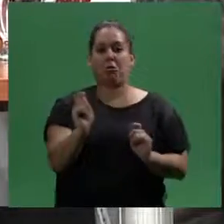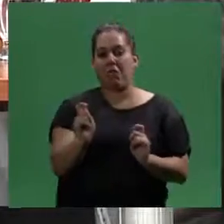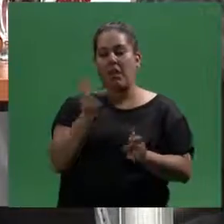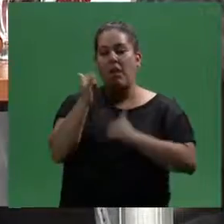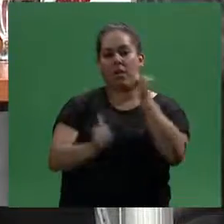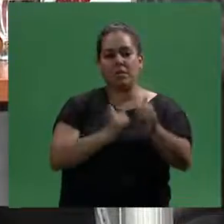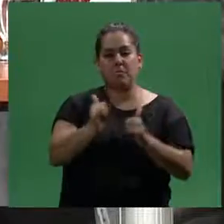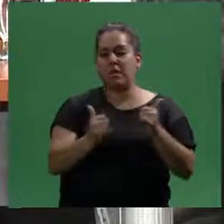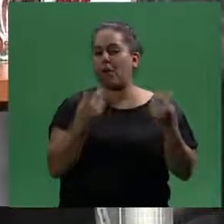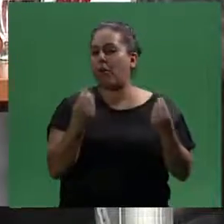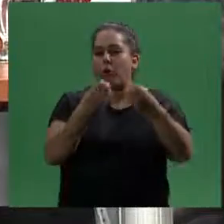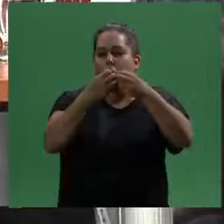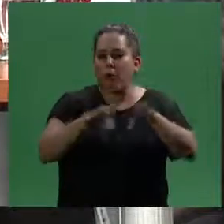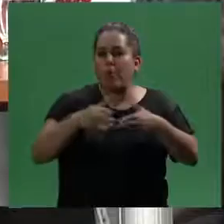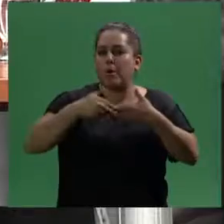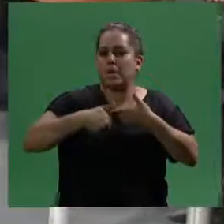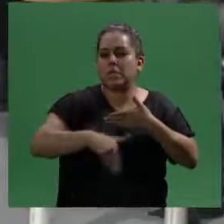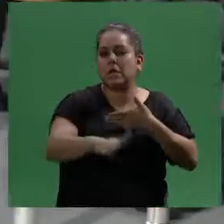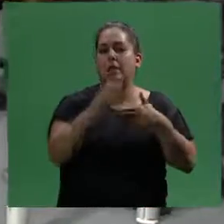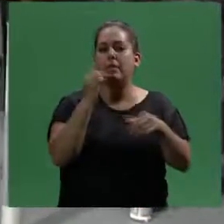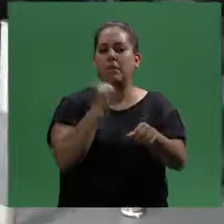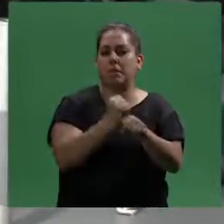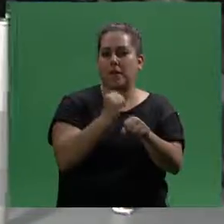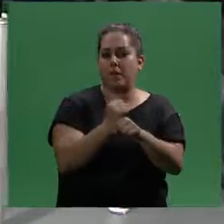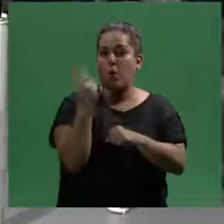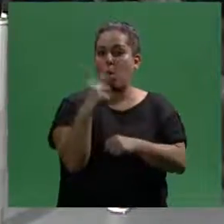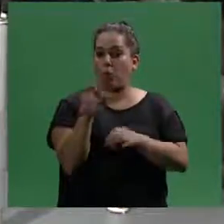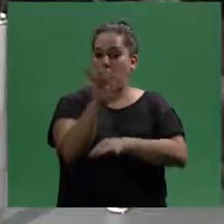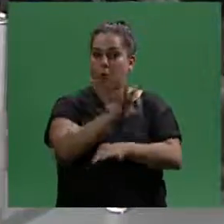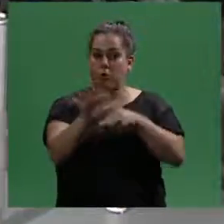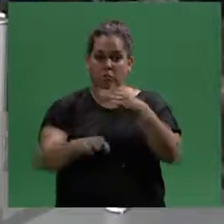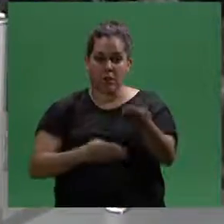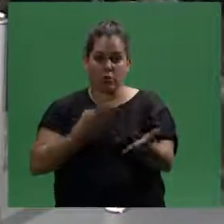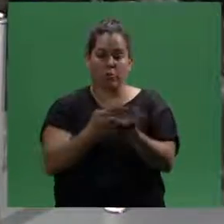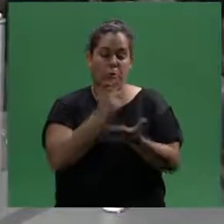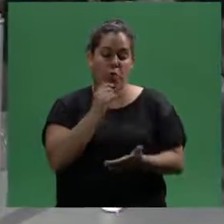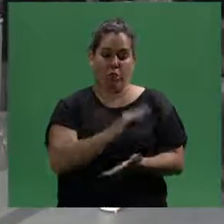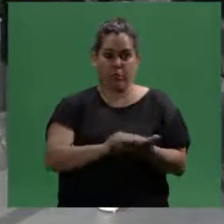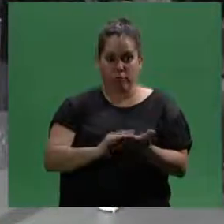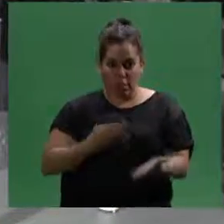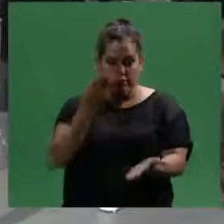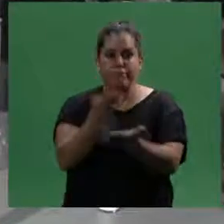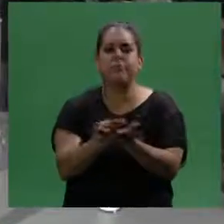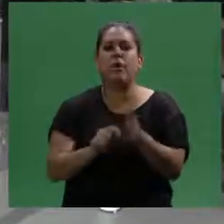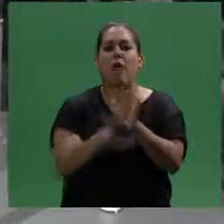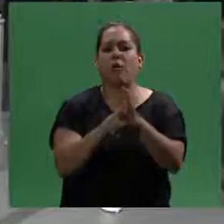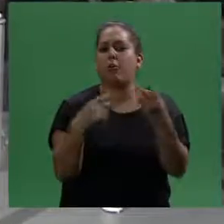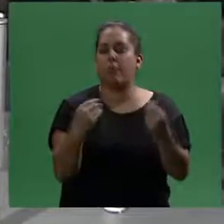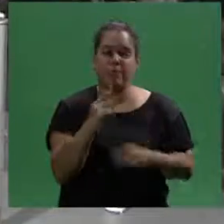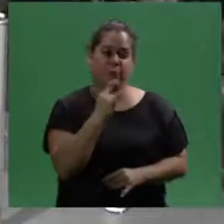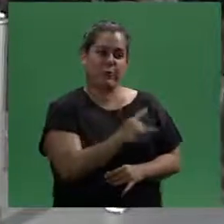puede explicar. ¿Cómo empieza este trabajo de que un proyecto presentado por un diputado se convierta en